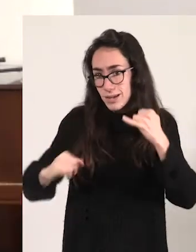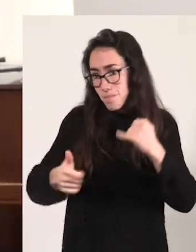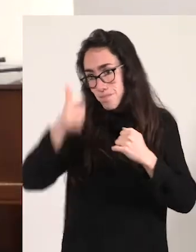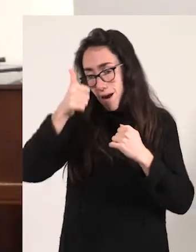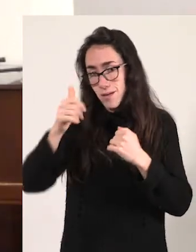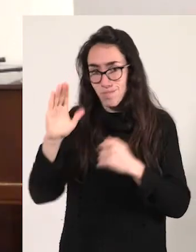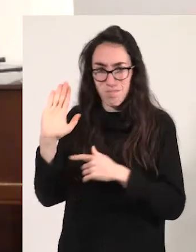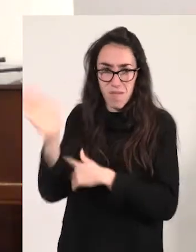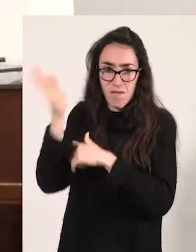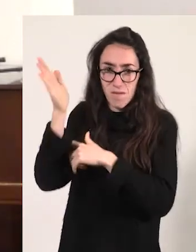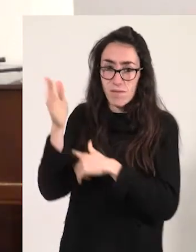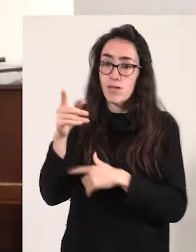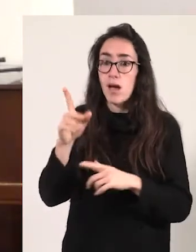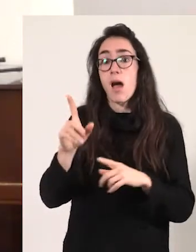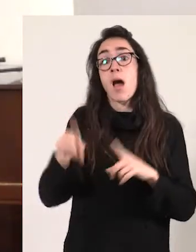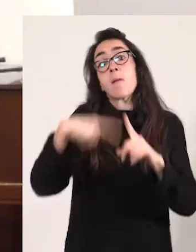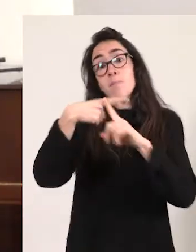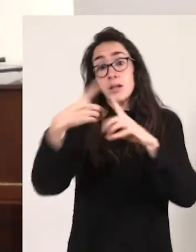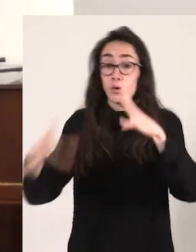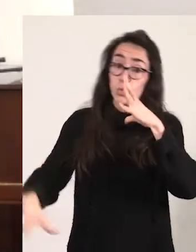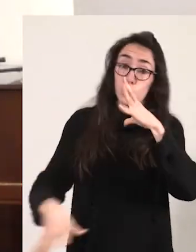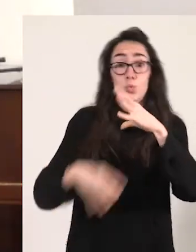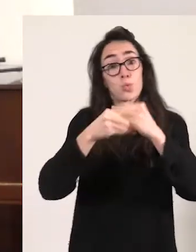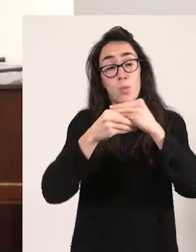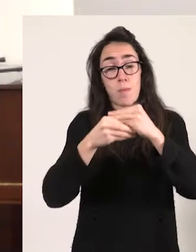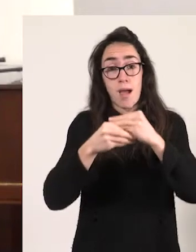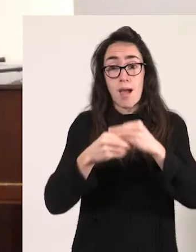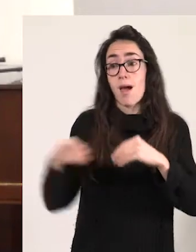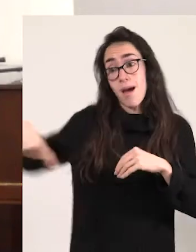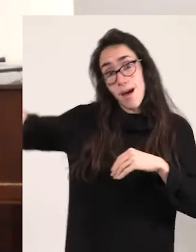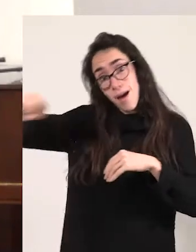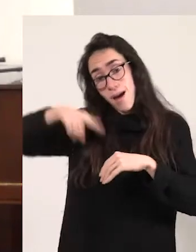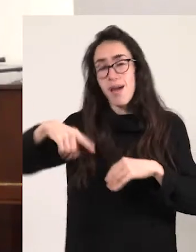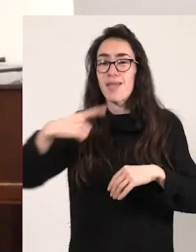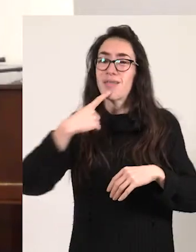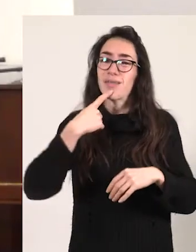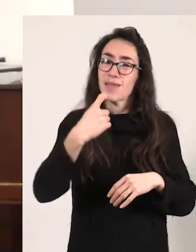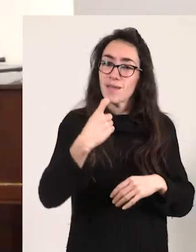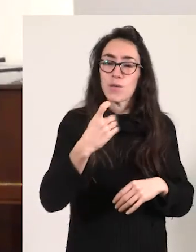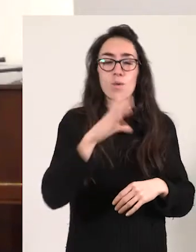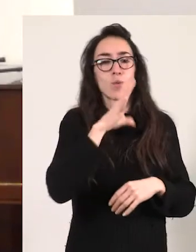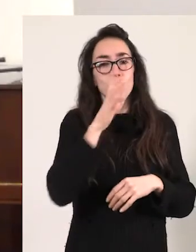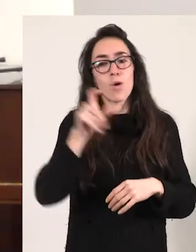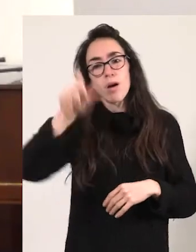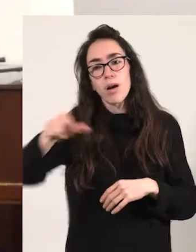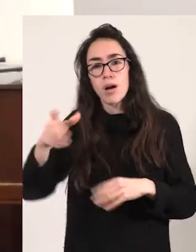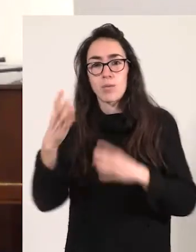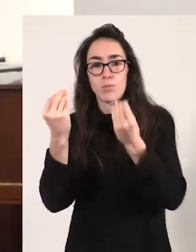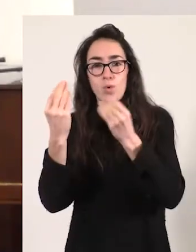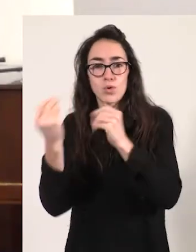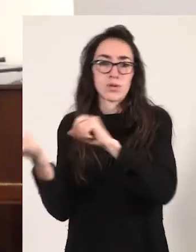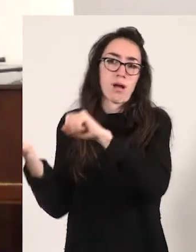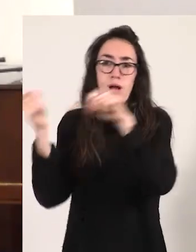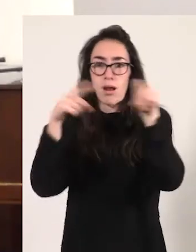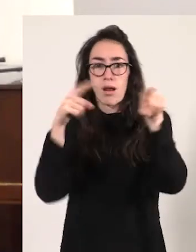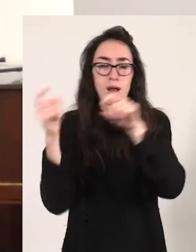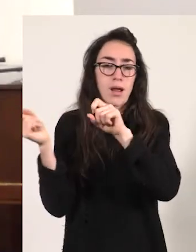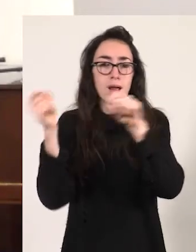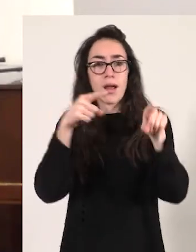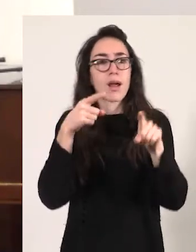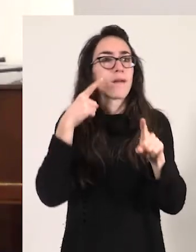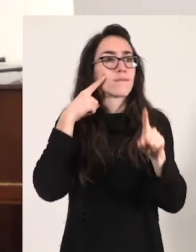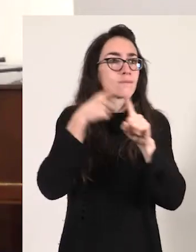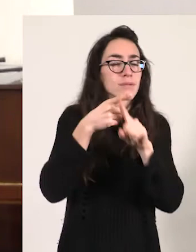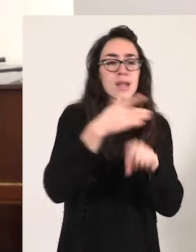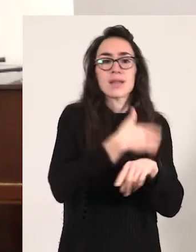Entonces están padeciendo la crisis especialmente, y a eso se le tendría que sumar o se le podría sumar la dificultad que están pasando ahora todas las personas que